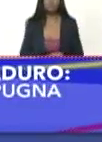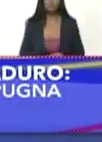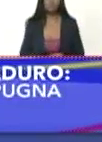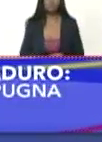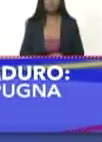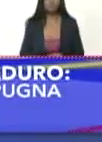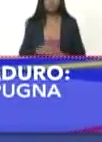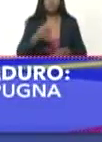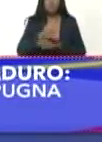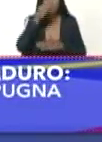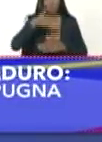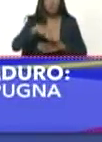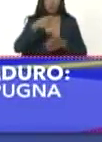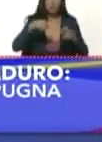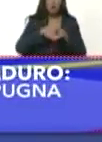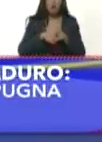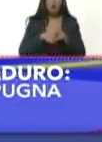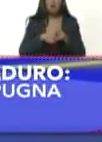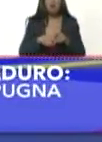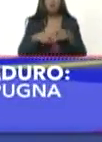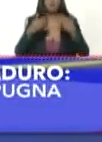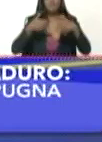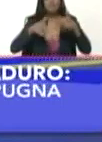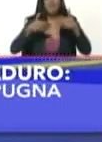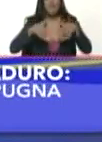Fue un pueblo hecho ejército.